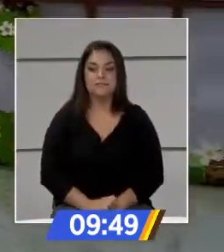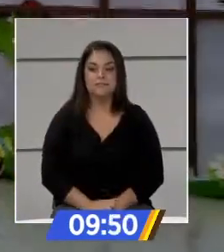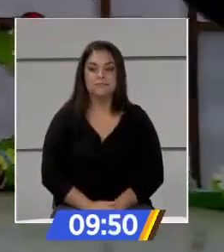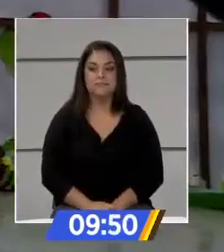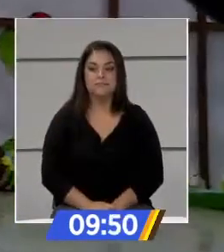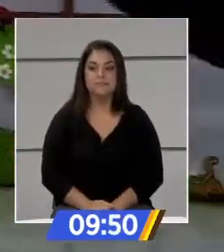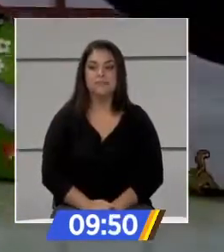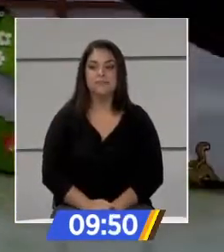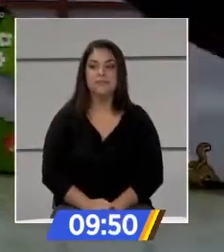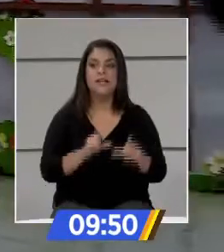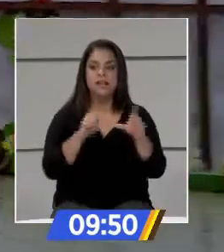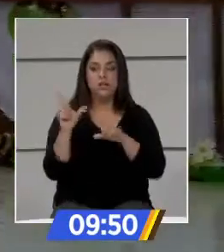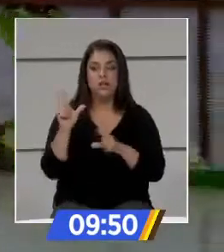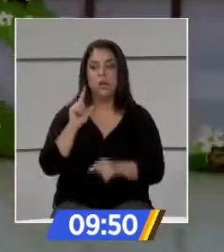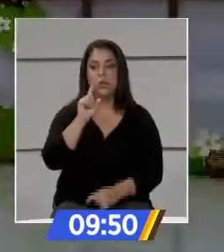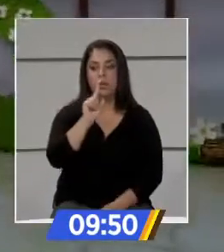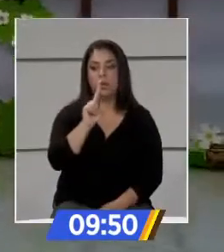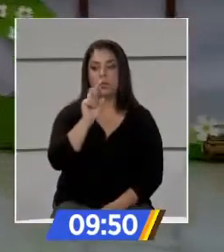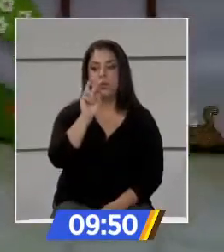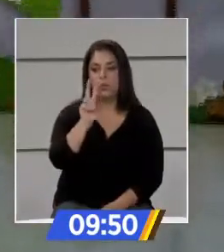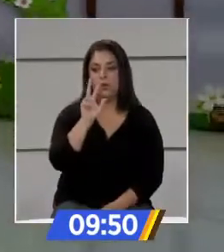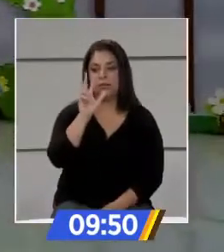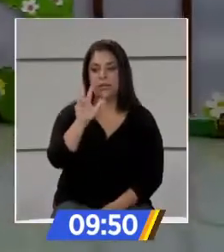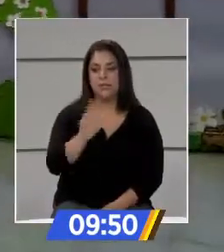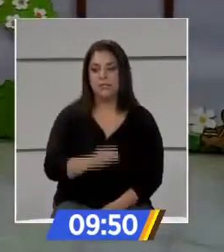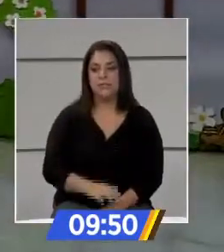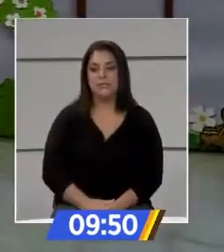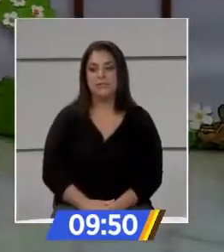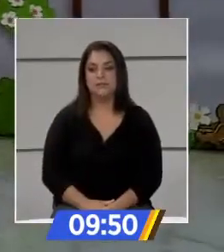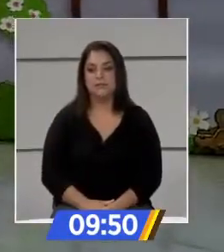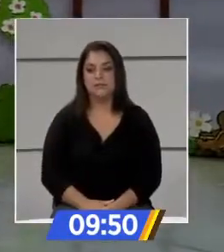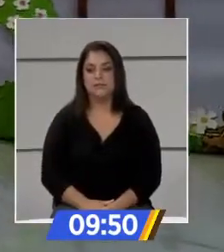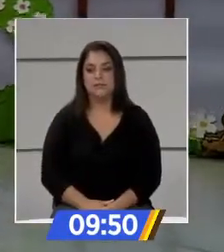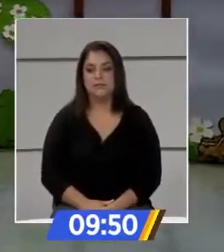En sus marcas. ¿Listos? Fuera.